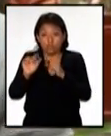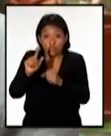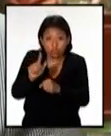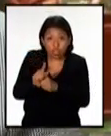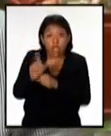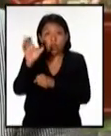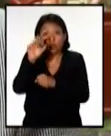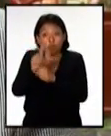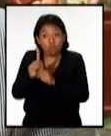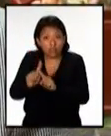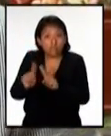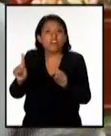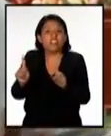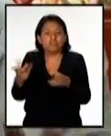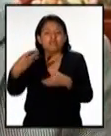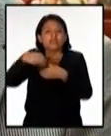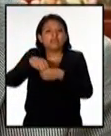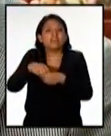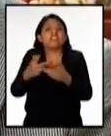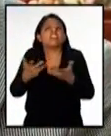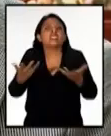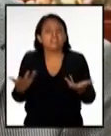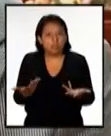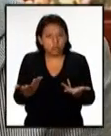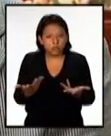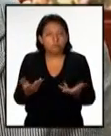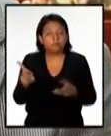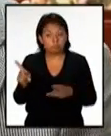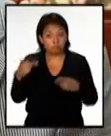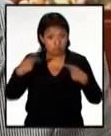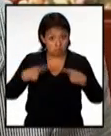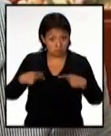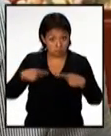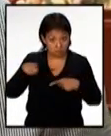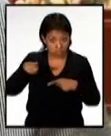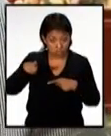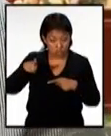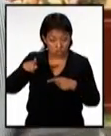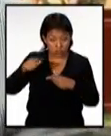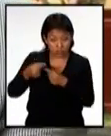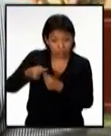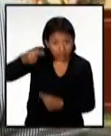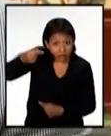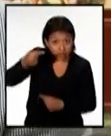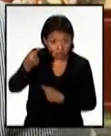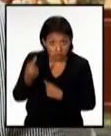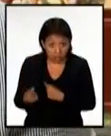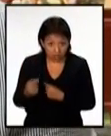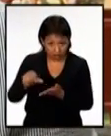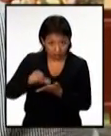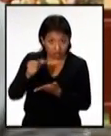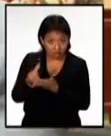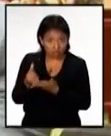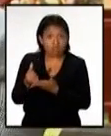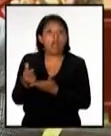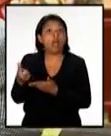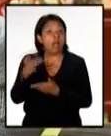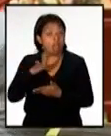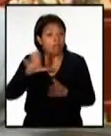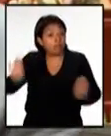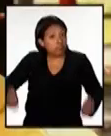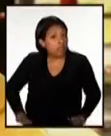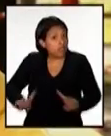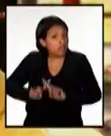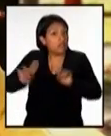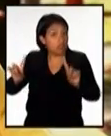Y la gente de talla pequeña tiene cualidades diferentes que requieren un tratamiento diferente para poder